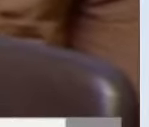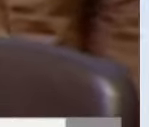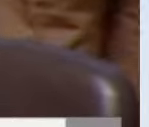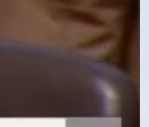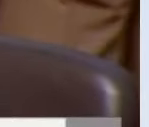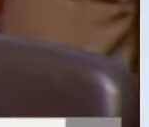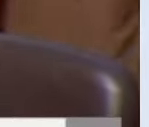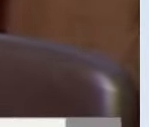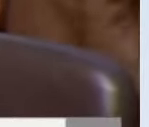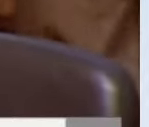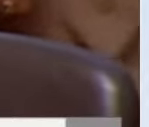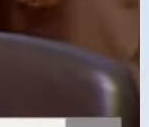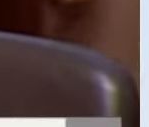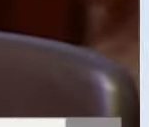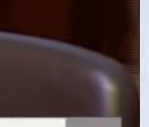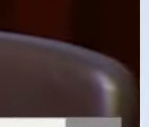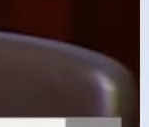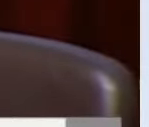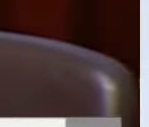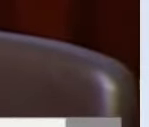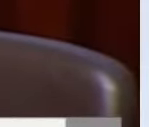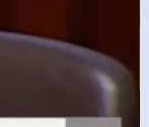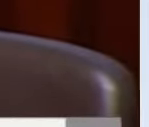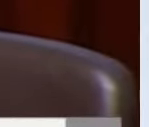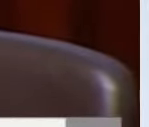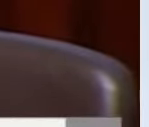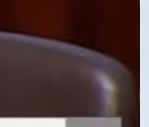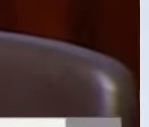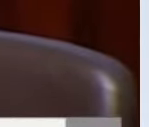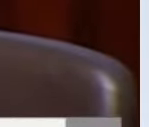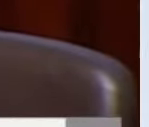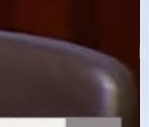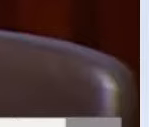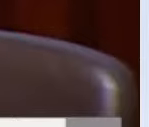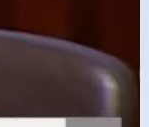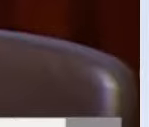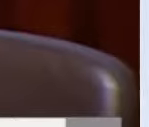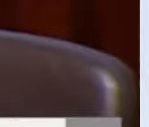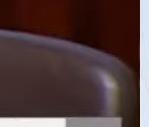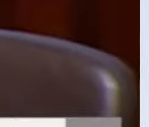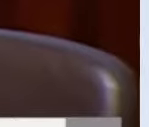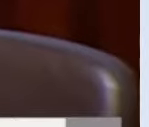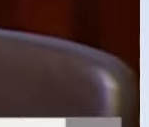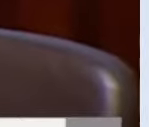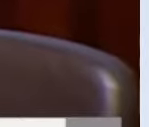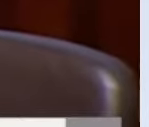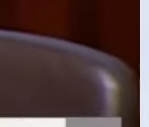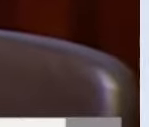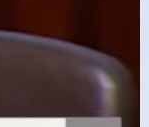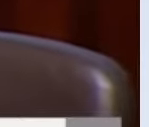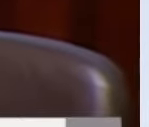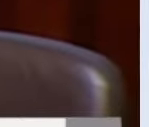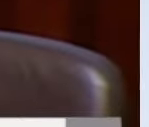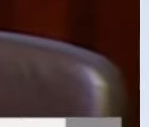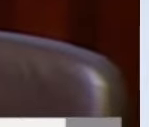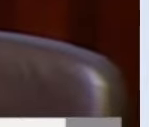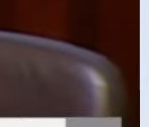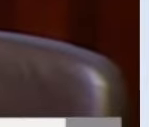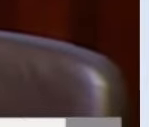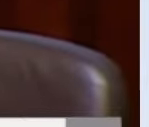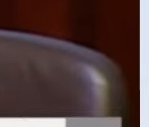bueno: Diálogo y consenso por el Perú. Y ojalá lo entiendan, lo asimilen y lo